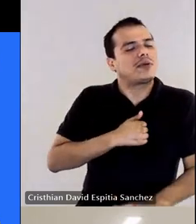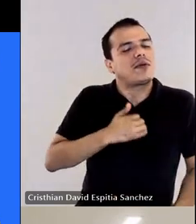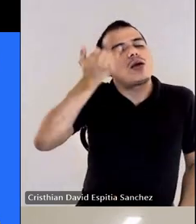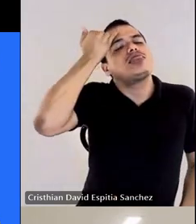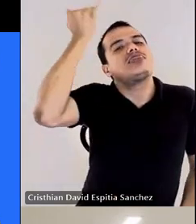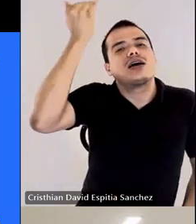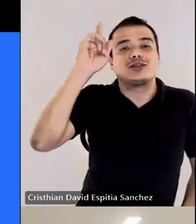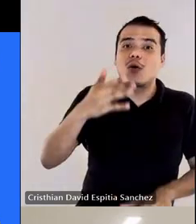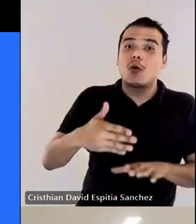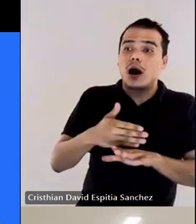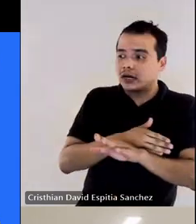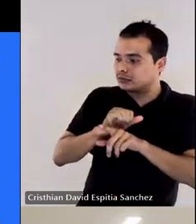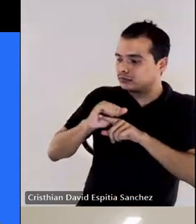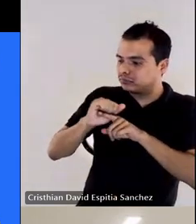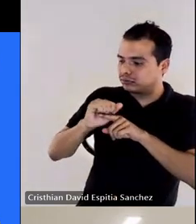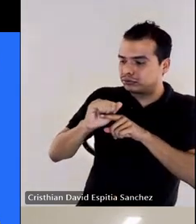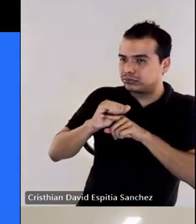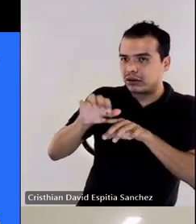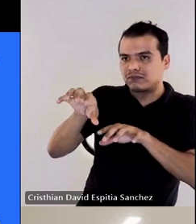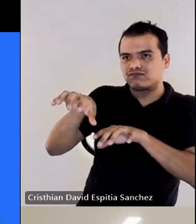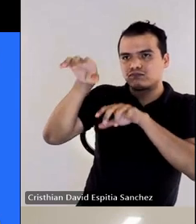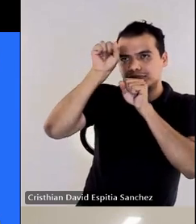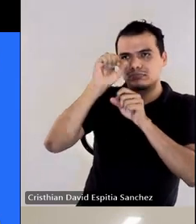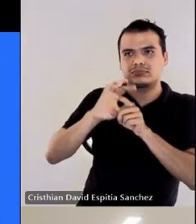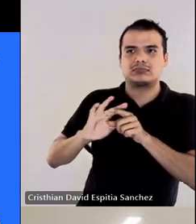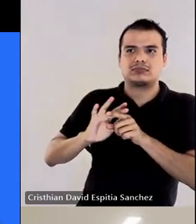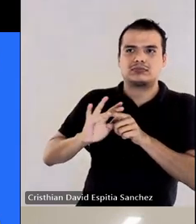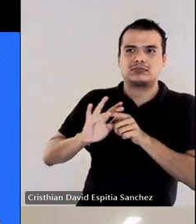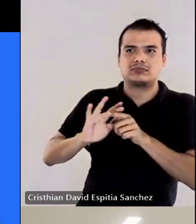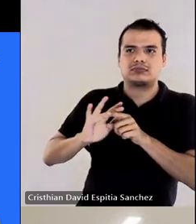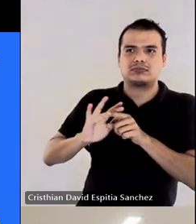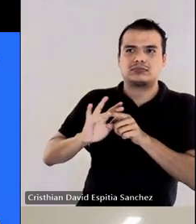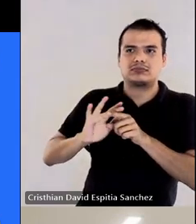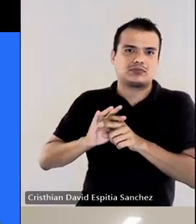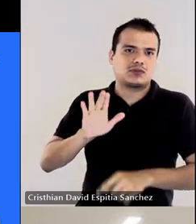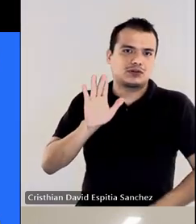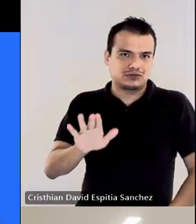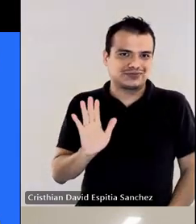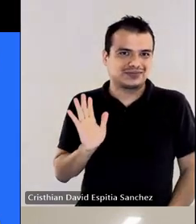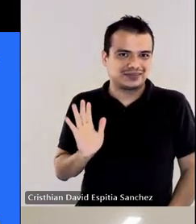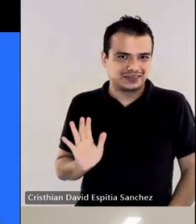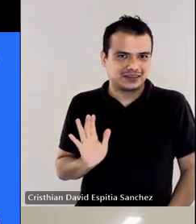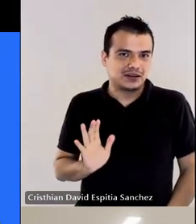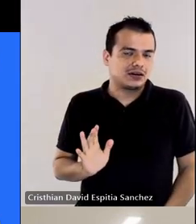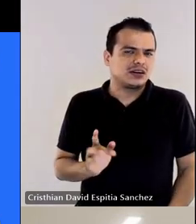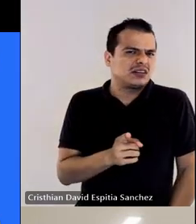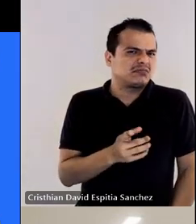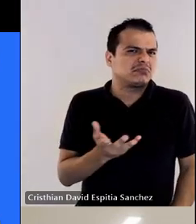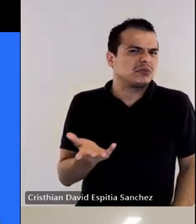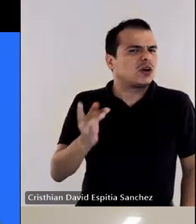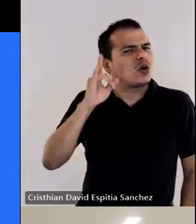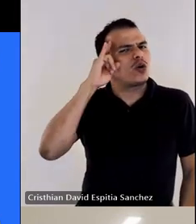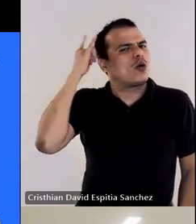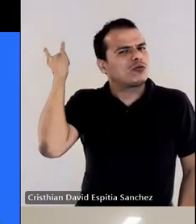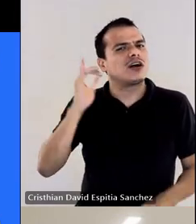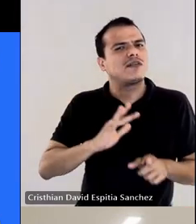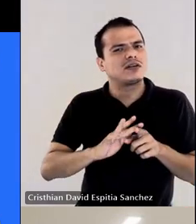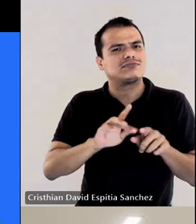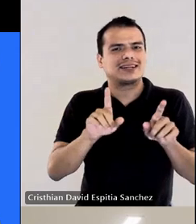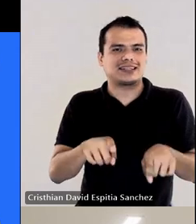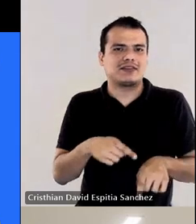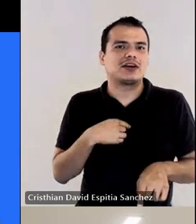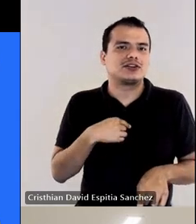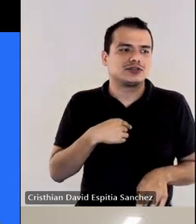que jadean o que parece que estuvieran como boqueando. Entonces, el éxito de una reanimación consiste en dar compresiones de muy buena